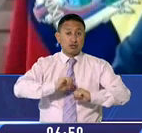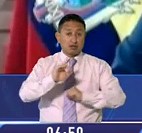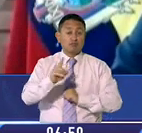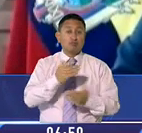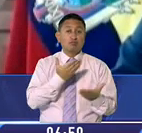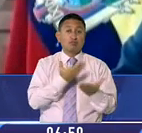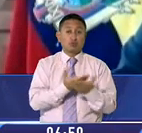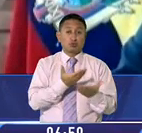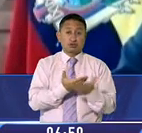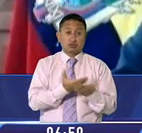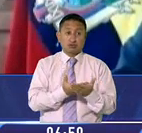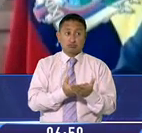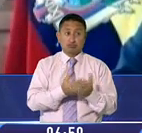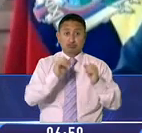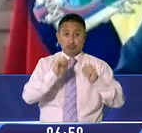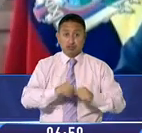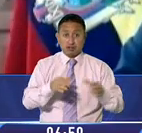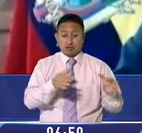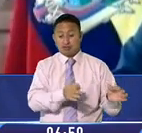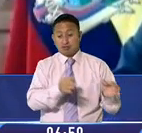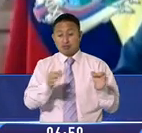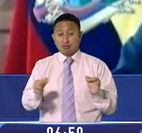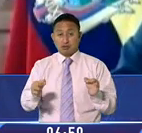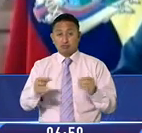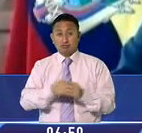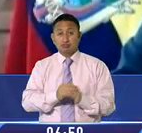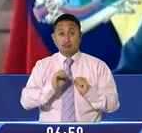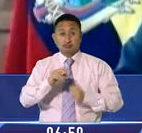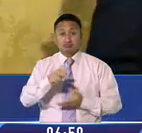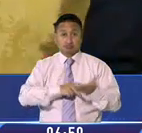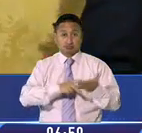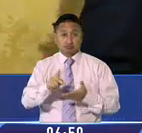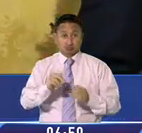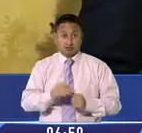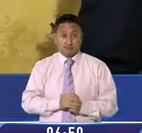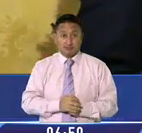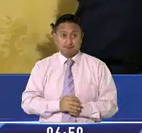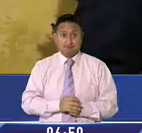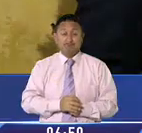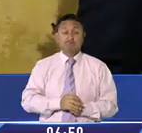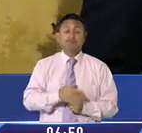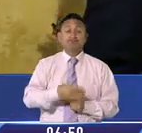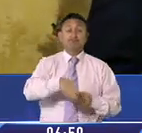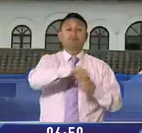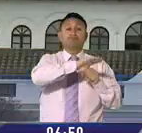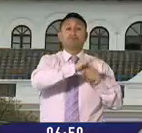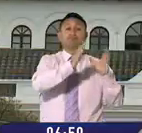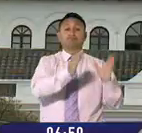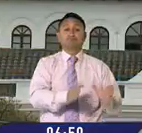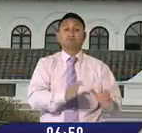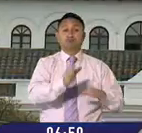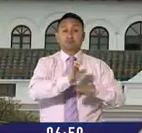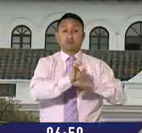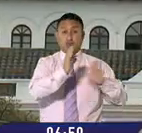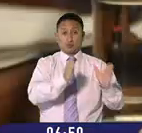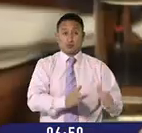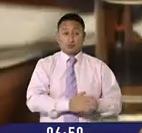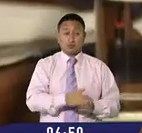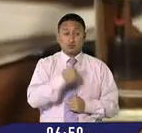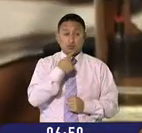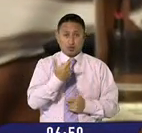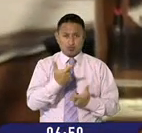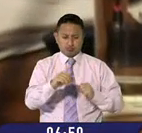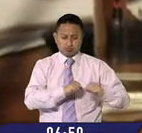sobre los pagos de esa deuda. La diplomacia ecuatoriana aseguró que continuará gestionando la apertura